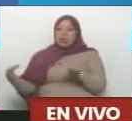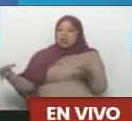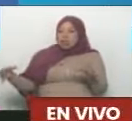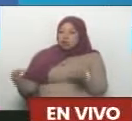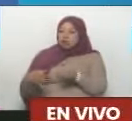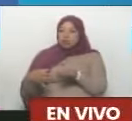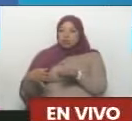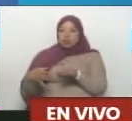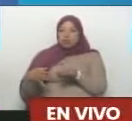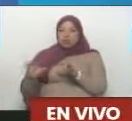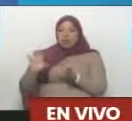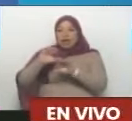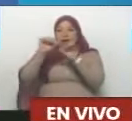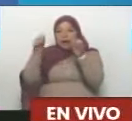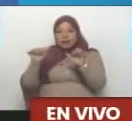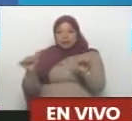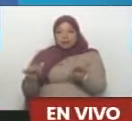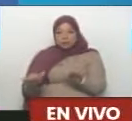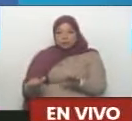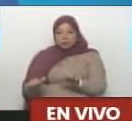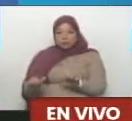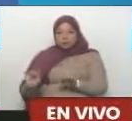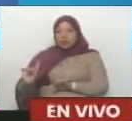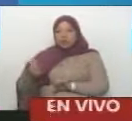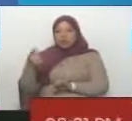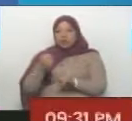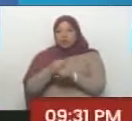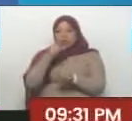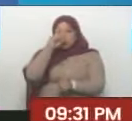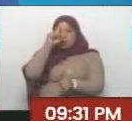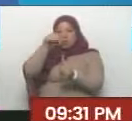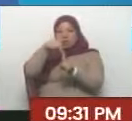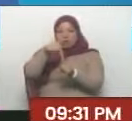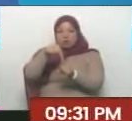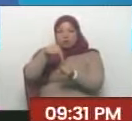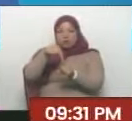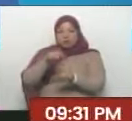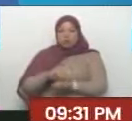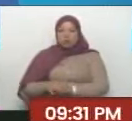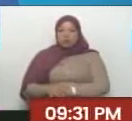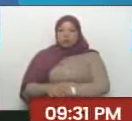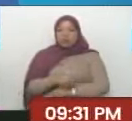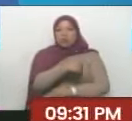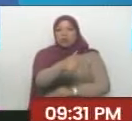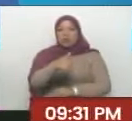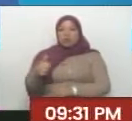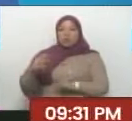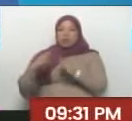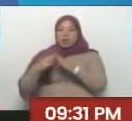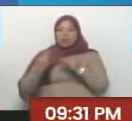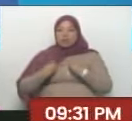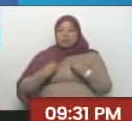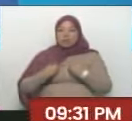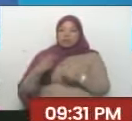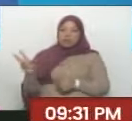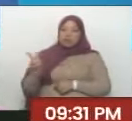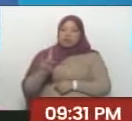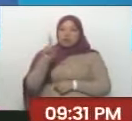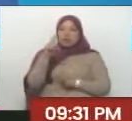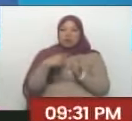colectividades artísticas. La primera meta es instalar en cada casa viva Venezuela